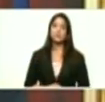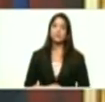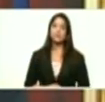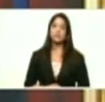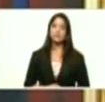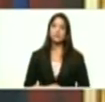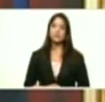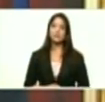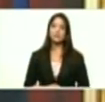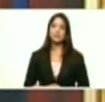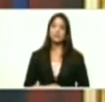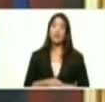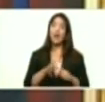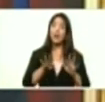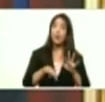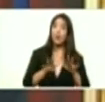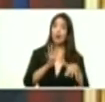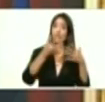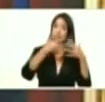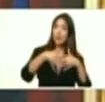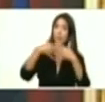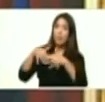con los 14 motores,